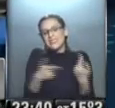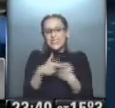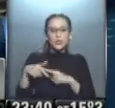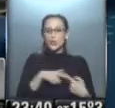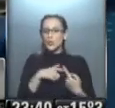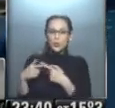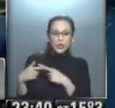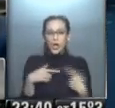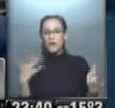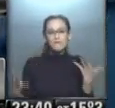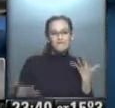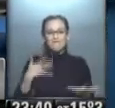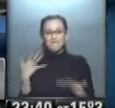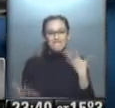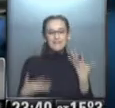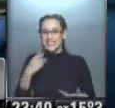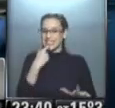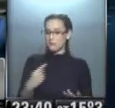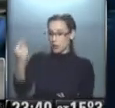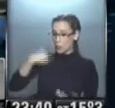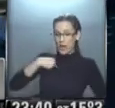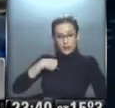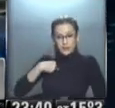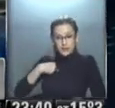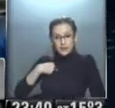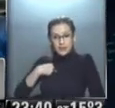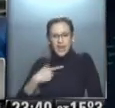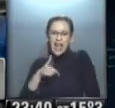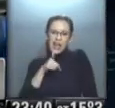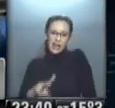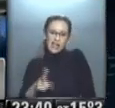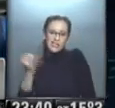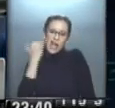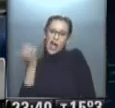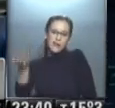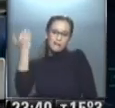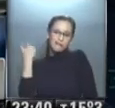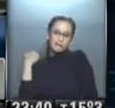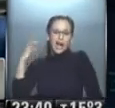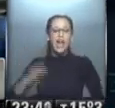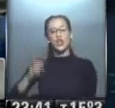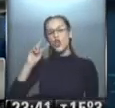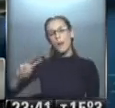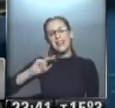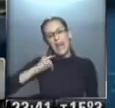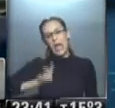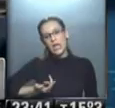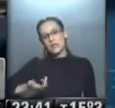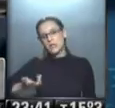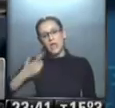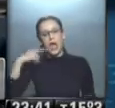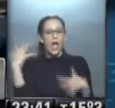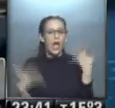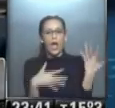discusión a mí, personalmente, si me preguntan a mí, me parece un poco vieja. En este 2013,